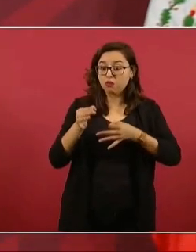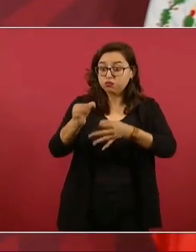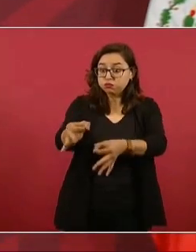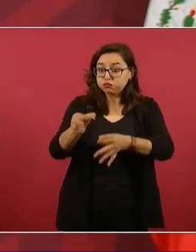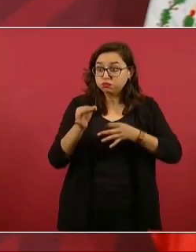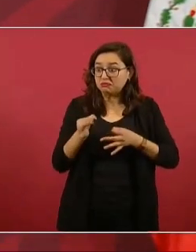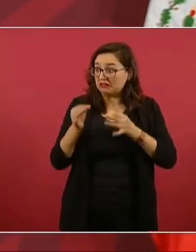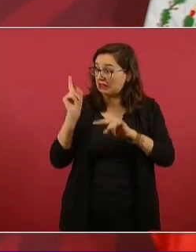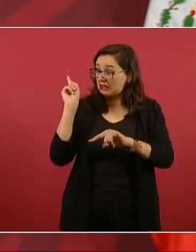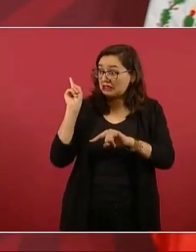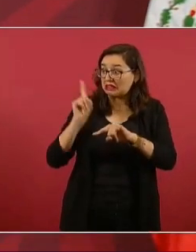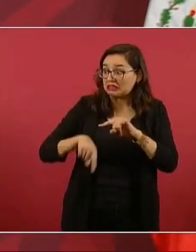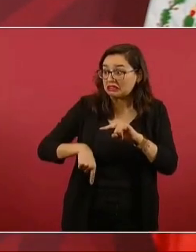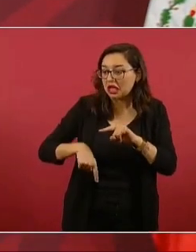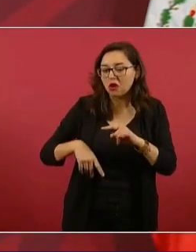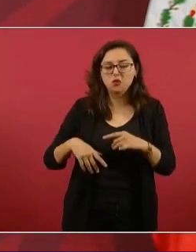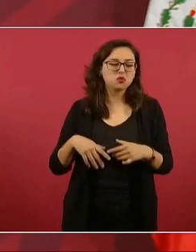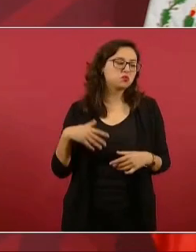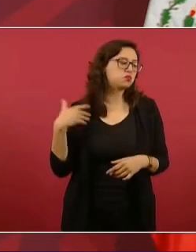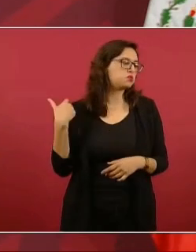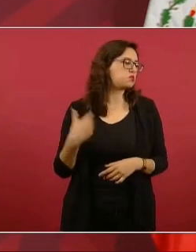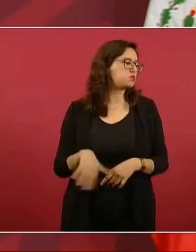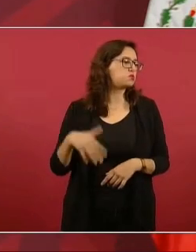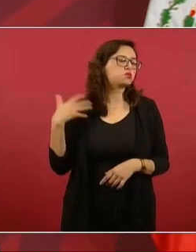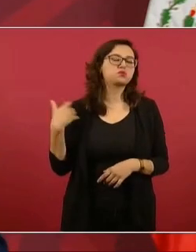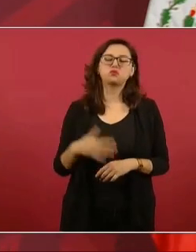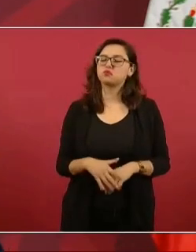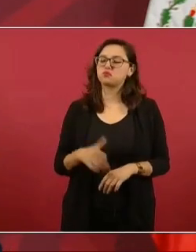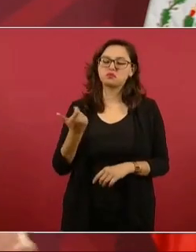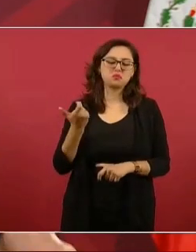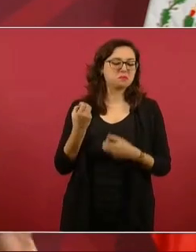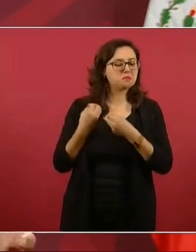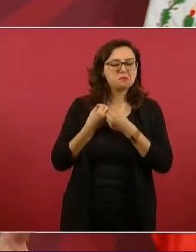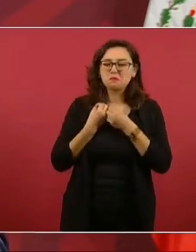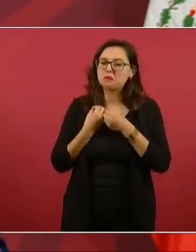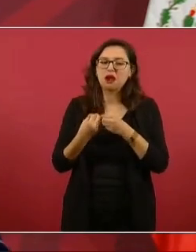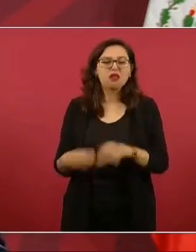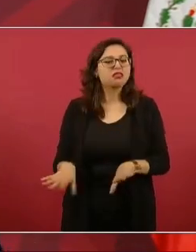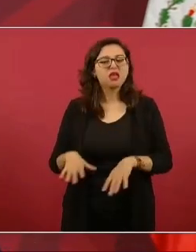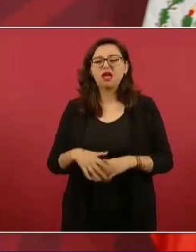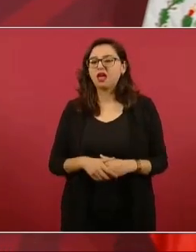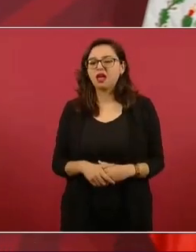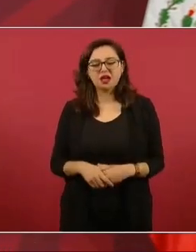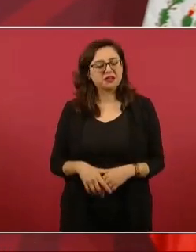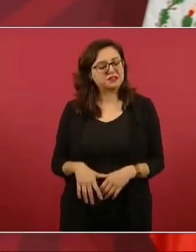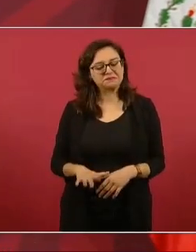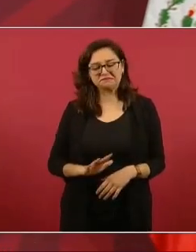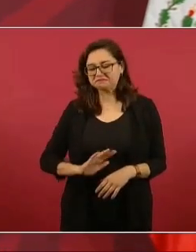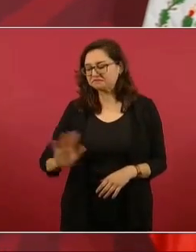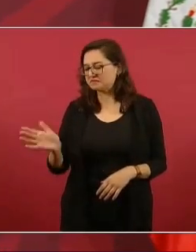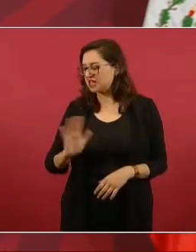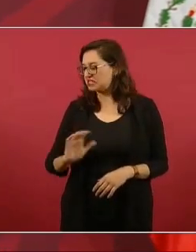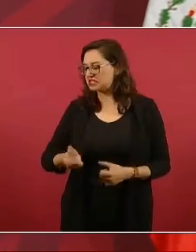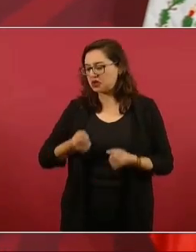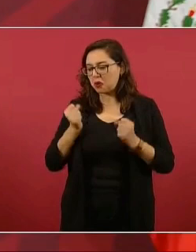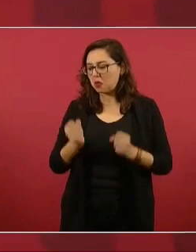la bolsa, va a haber inflación si hay cambio en el horario.